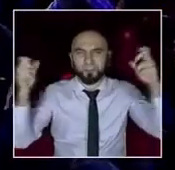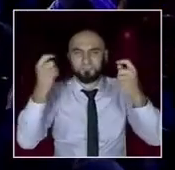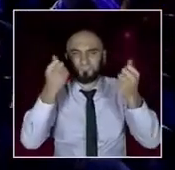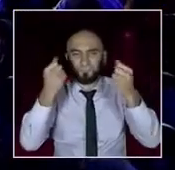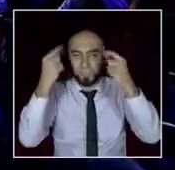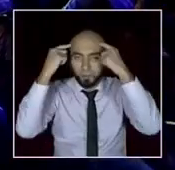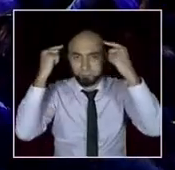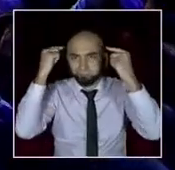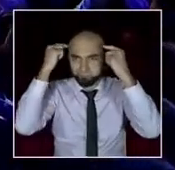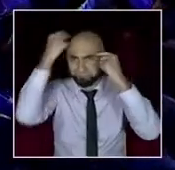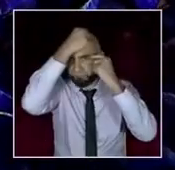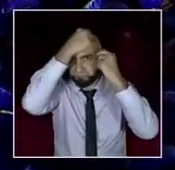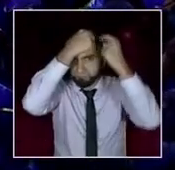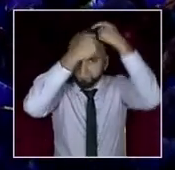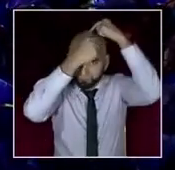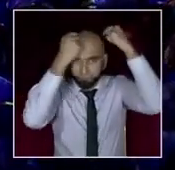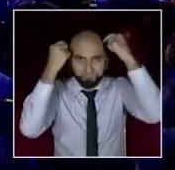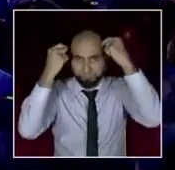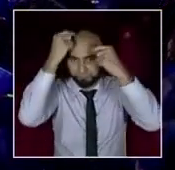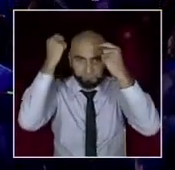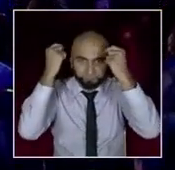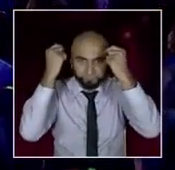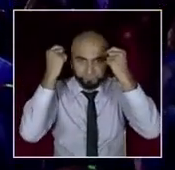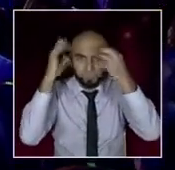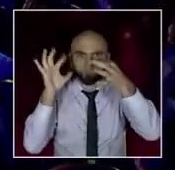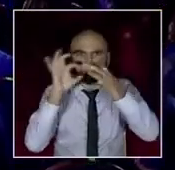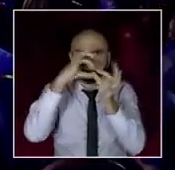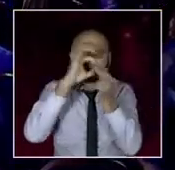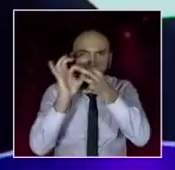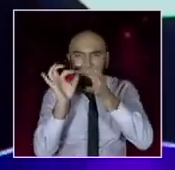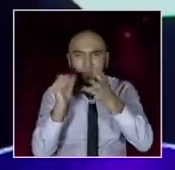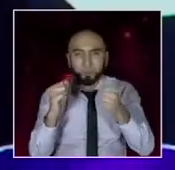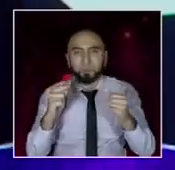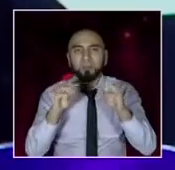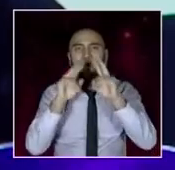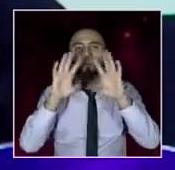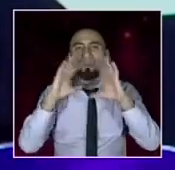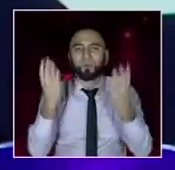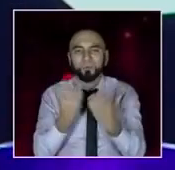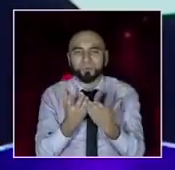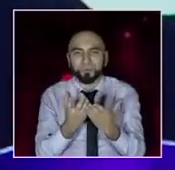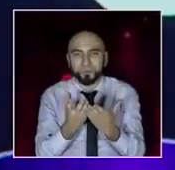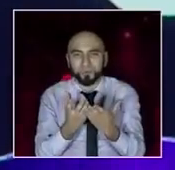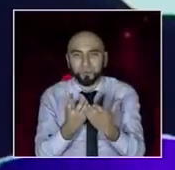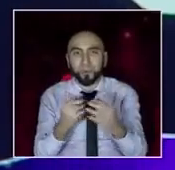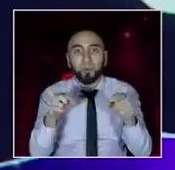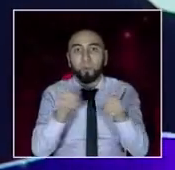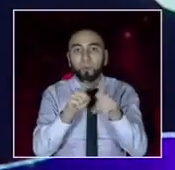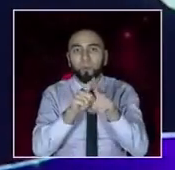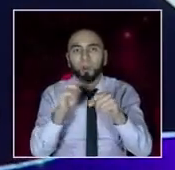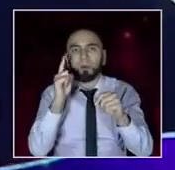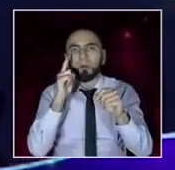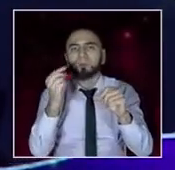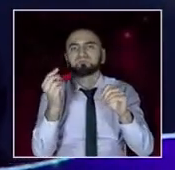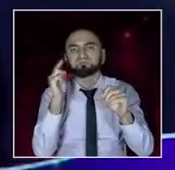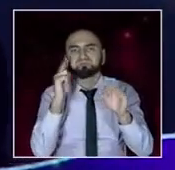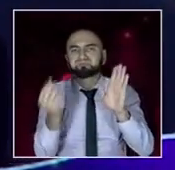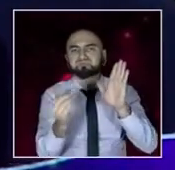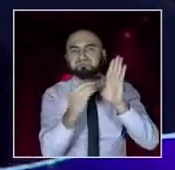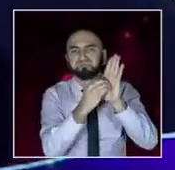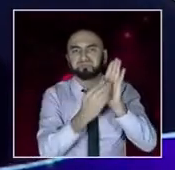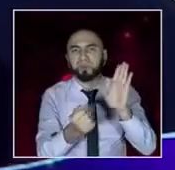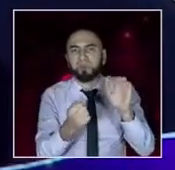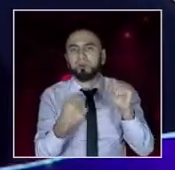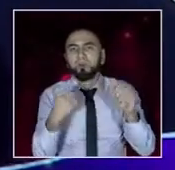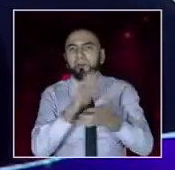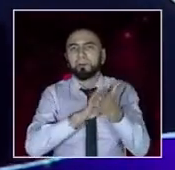están relacionados directamente con cosas en el mundo. Estas señales no vienen con etiquetas como yo vengo de un gato, o vengo de un